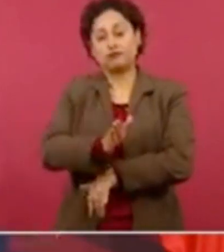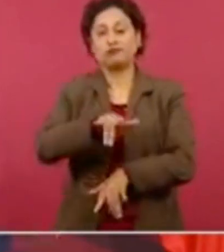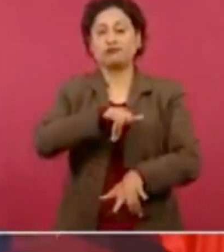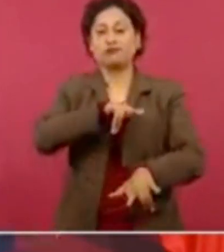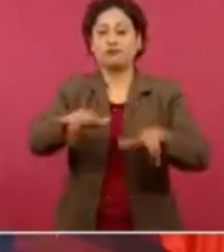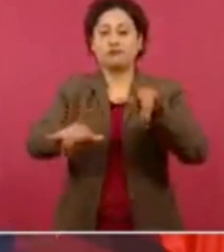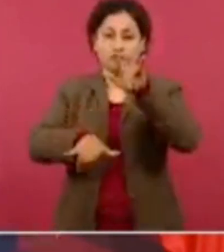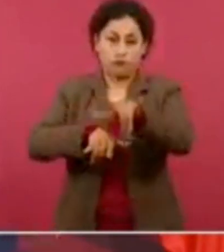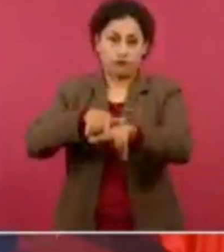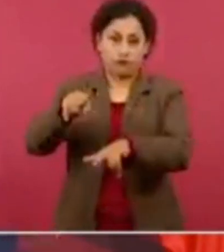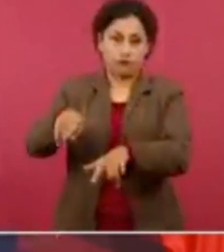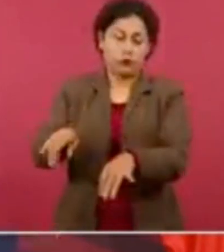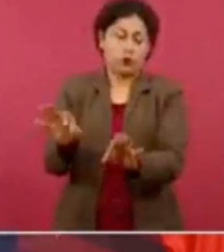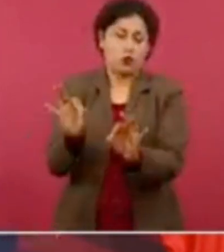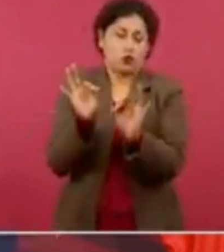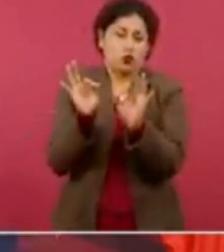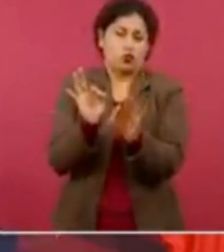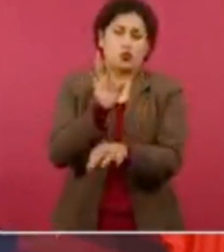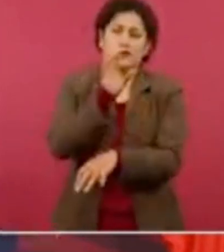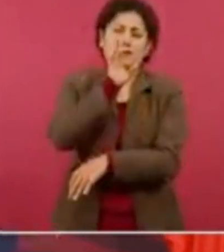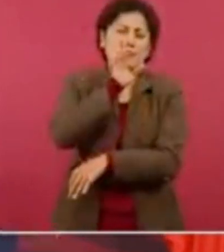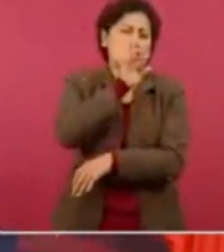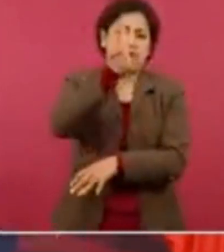de América Latina,